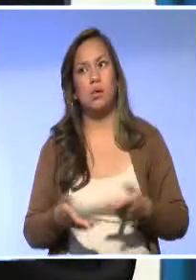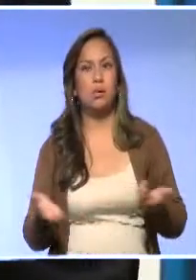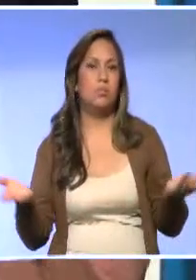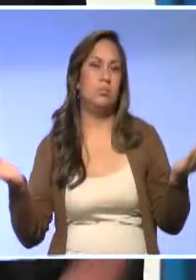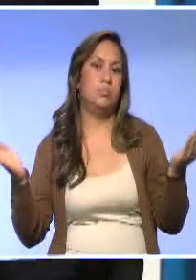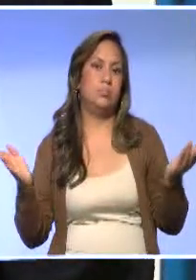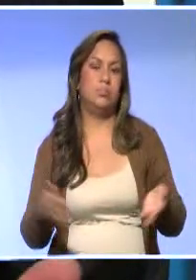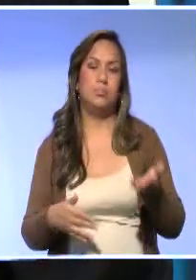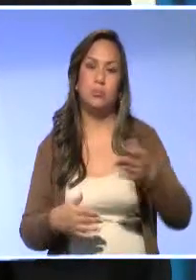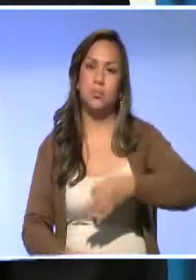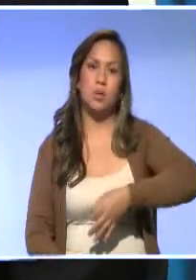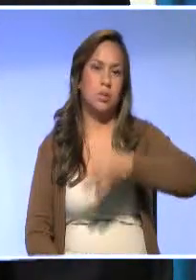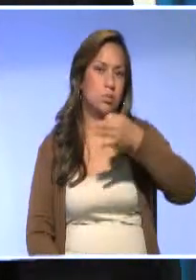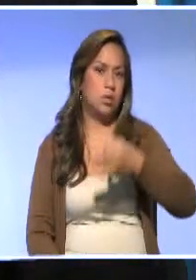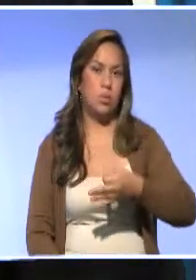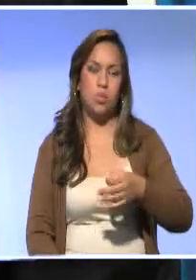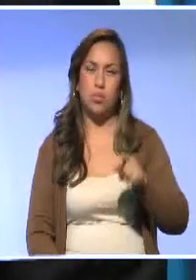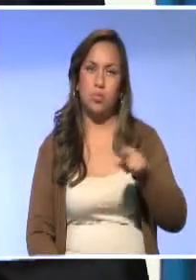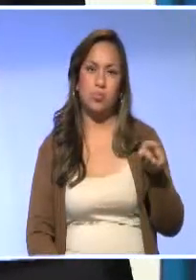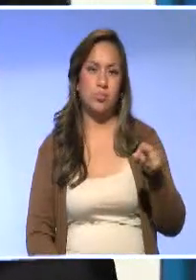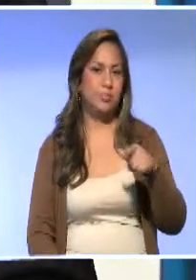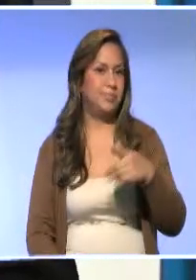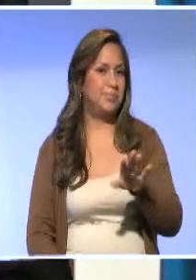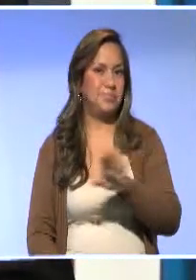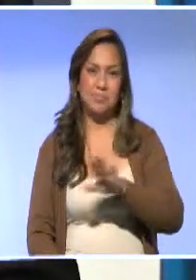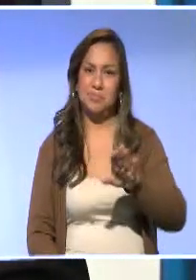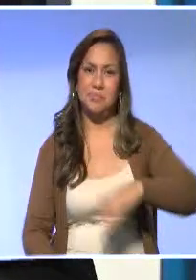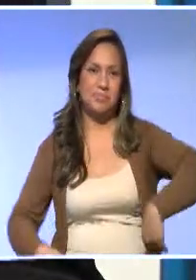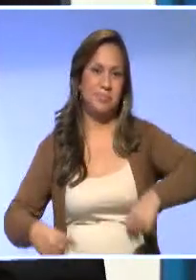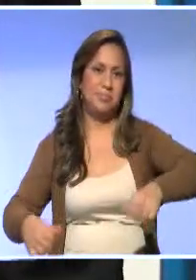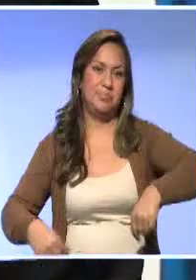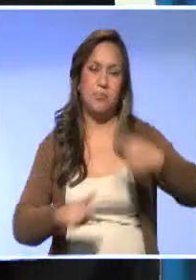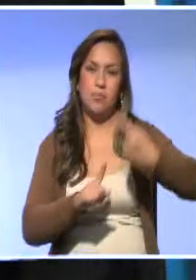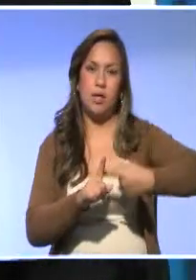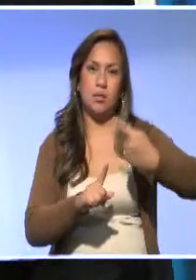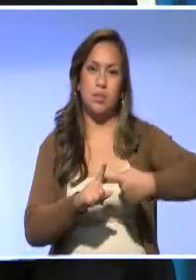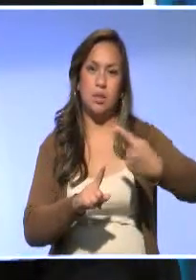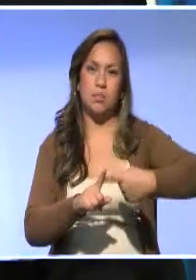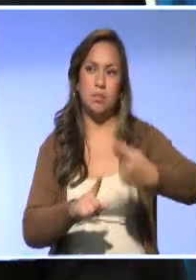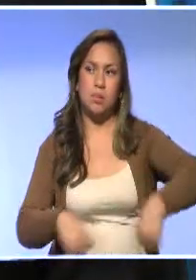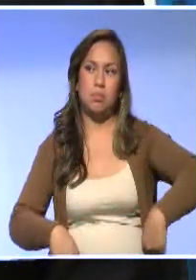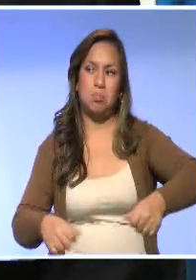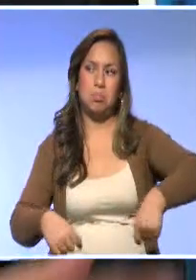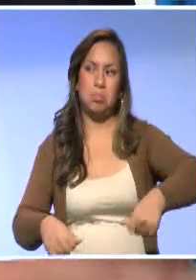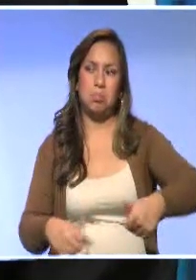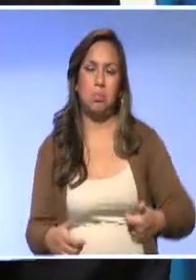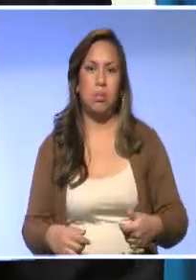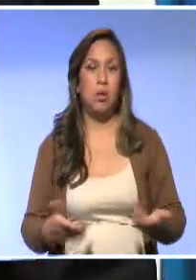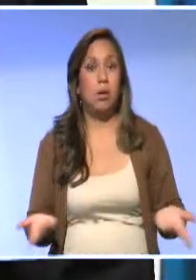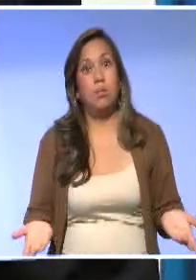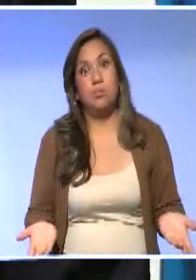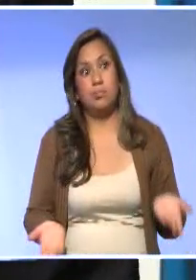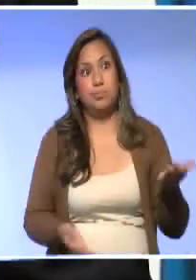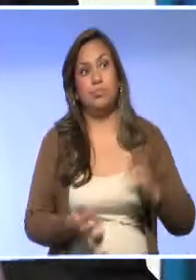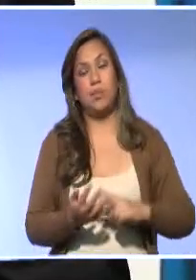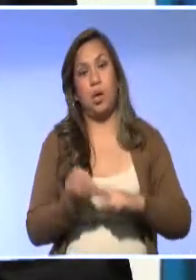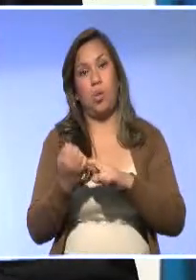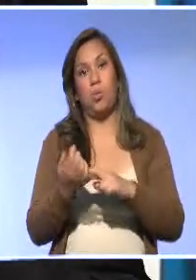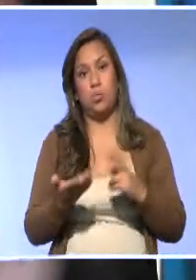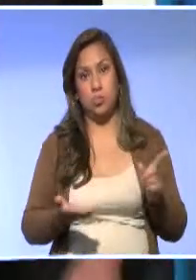no va a ser una buena idea él mensualizar sus décimos por que va a terminar gastando se esos recursos entonces